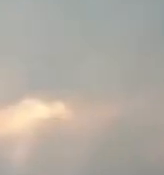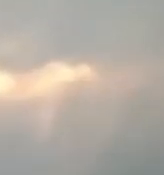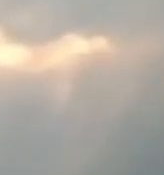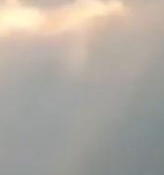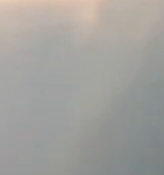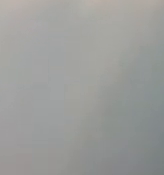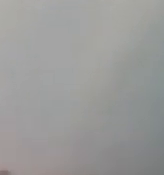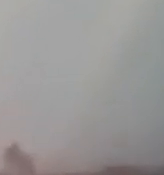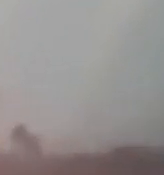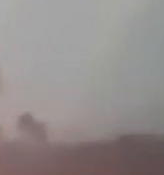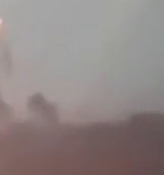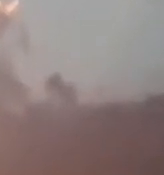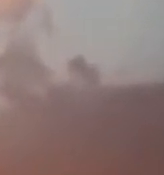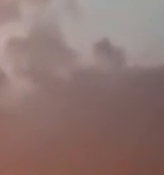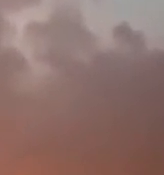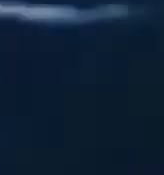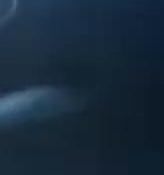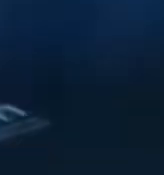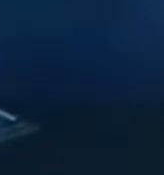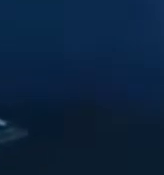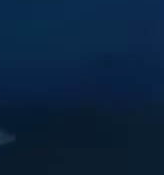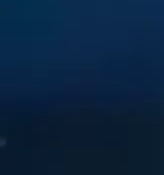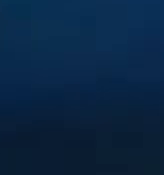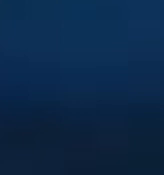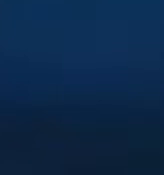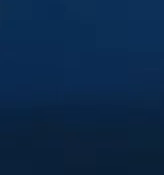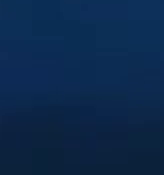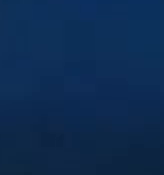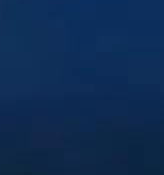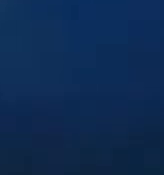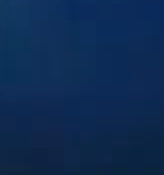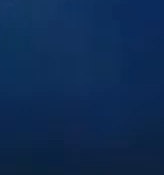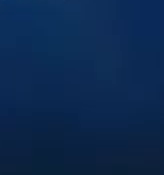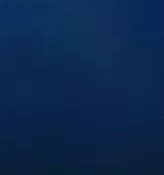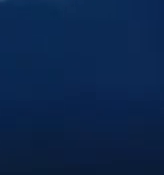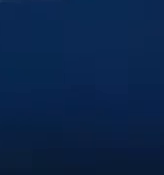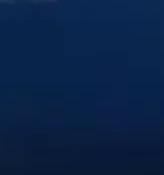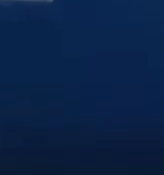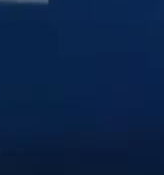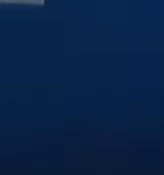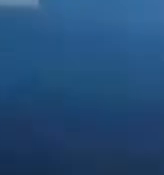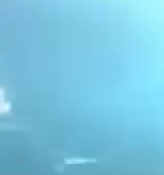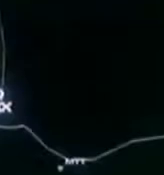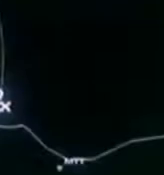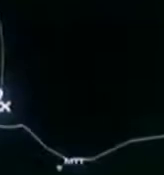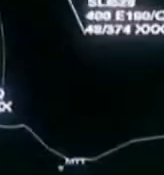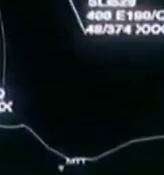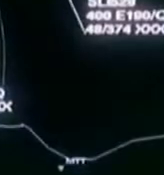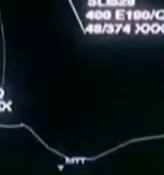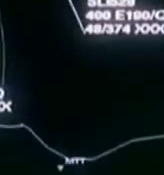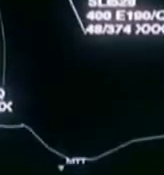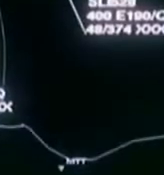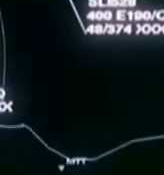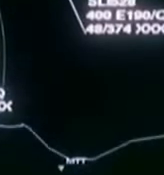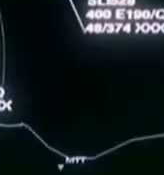tiene con respecto a su destino e incluso las características de la propia aeronave. De esta forma, lo que